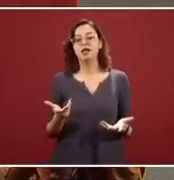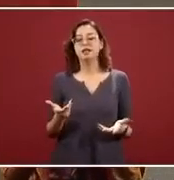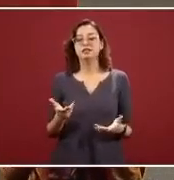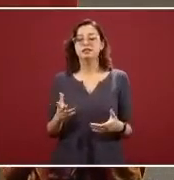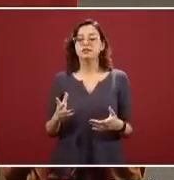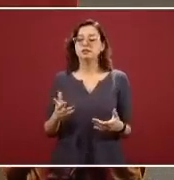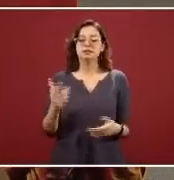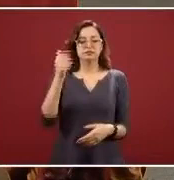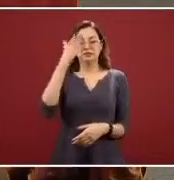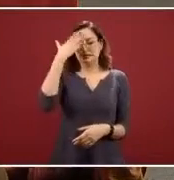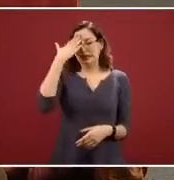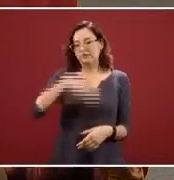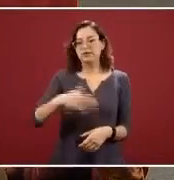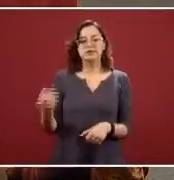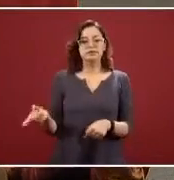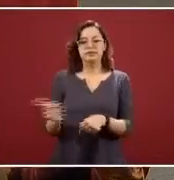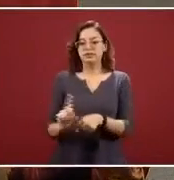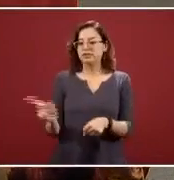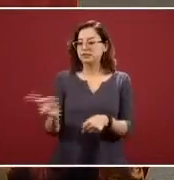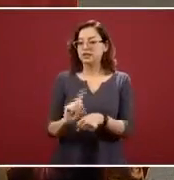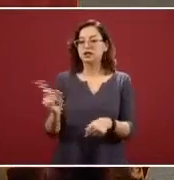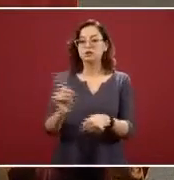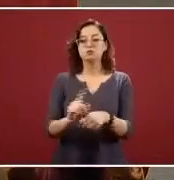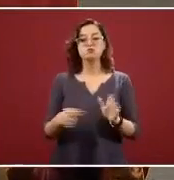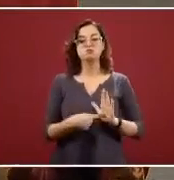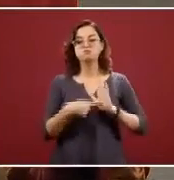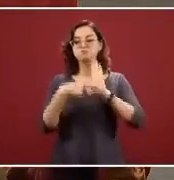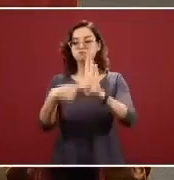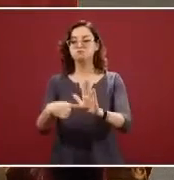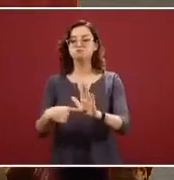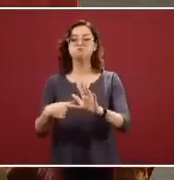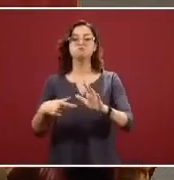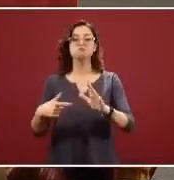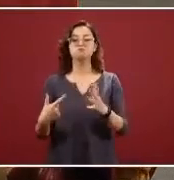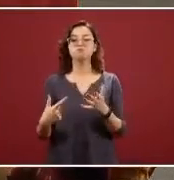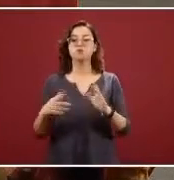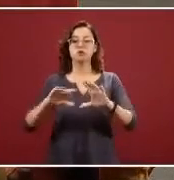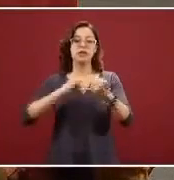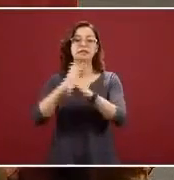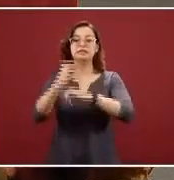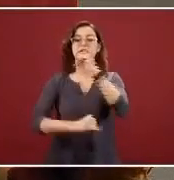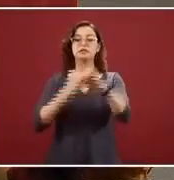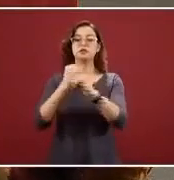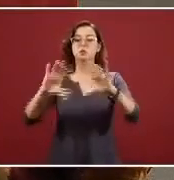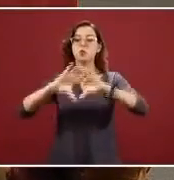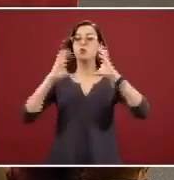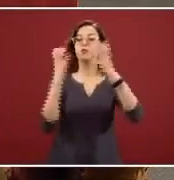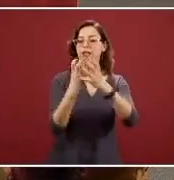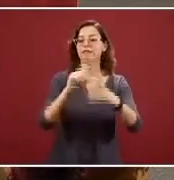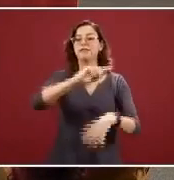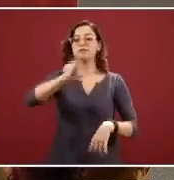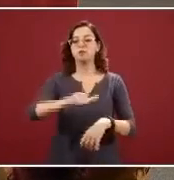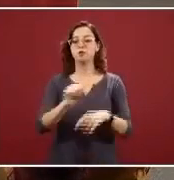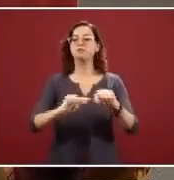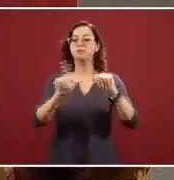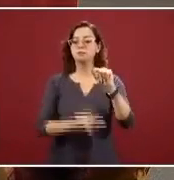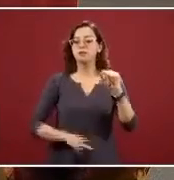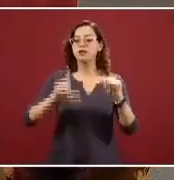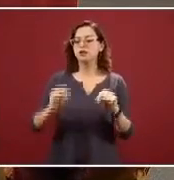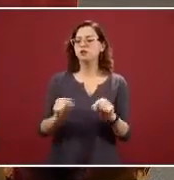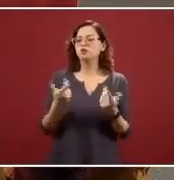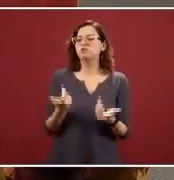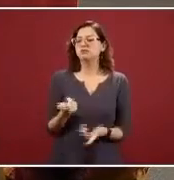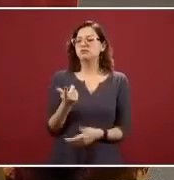costumbre todos los días, vamos a presentar el panorama internacional y nacional para ver cómo está avanzando